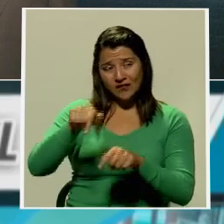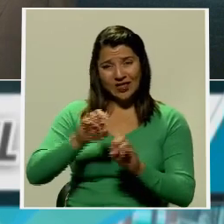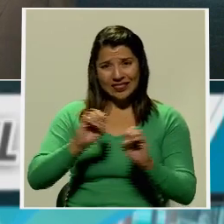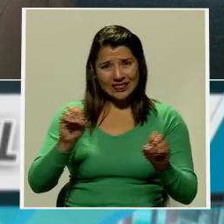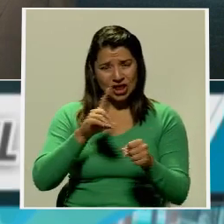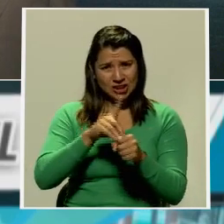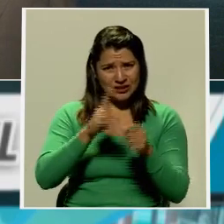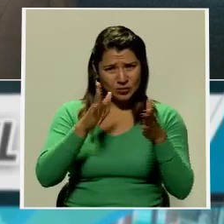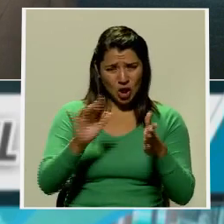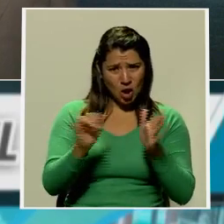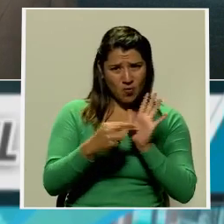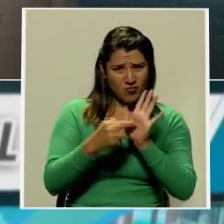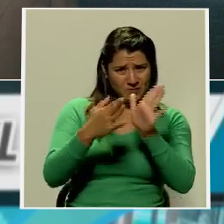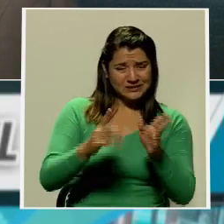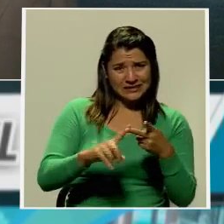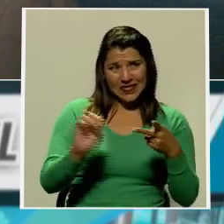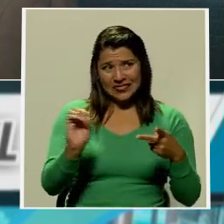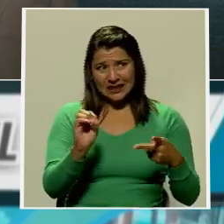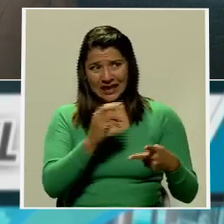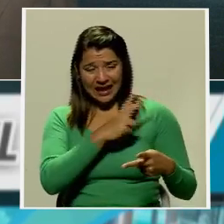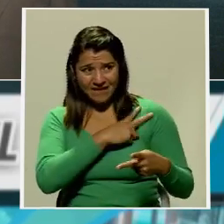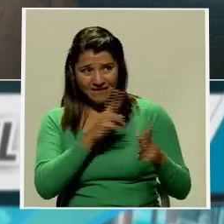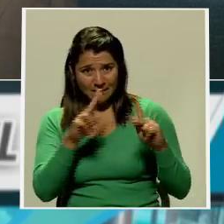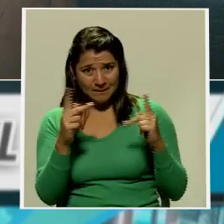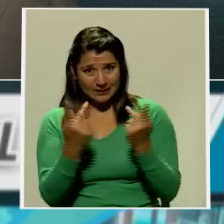y tampoco el jefe de fracción.